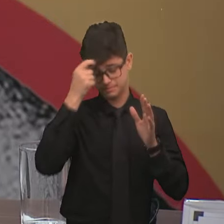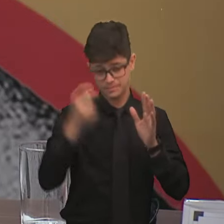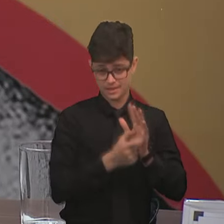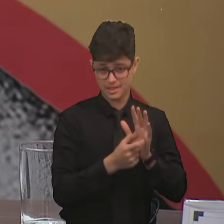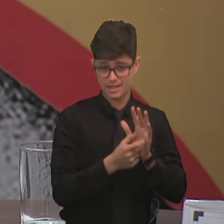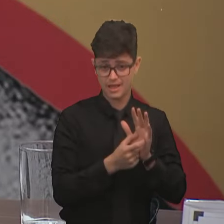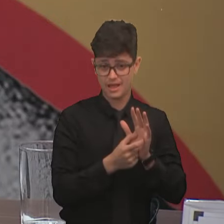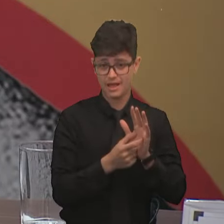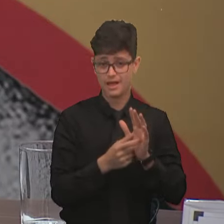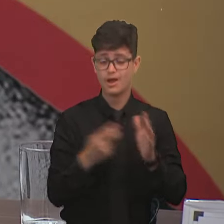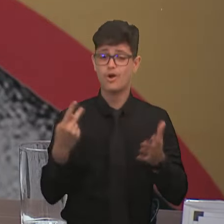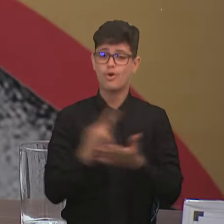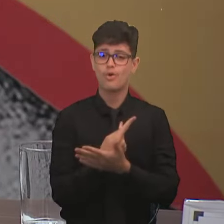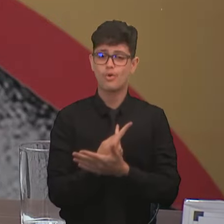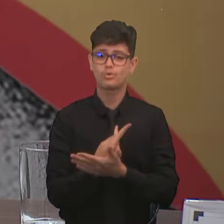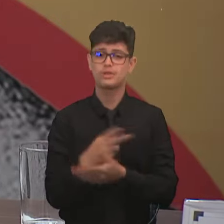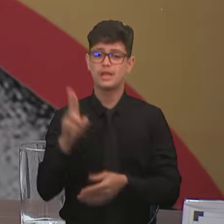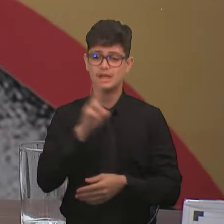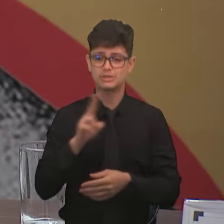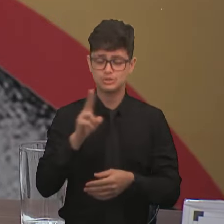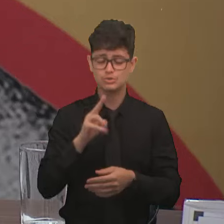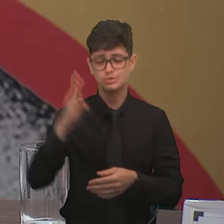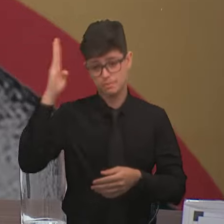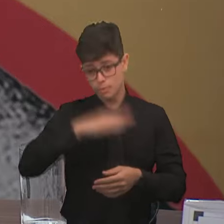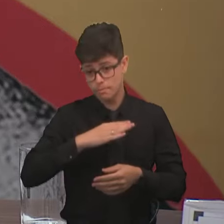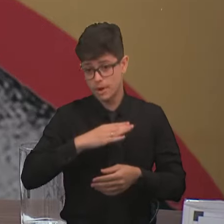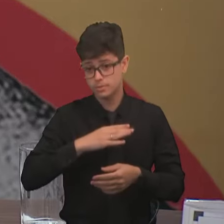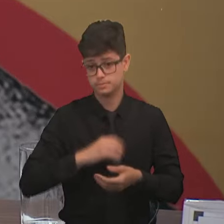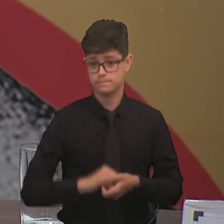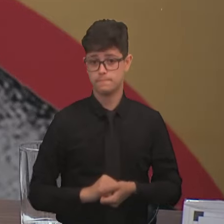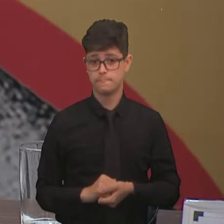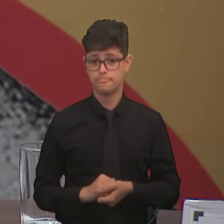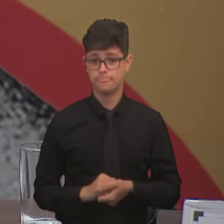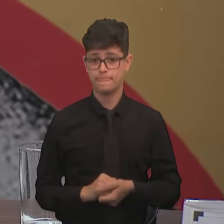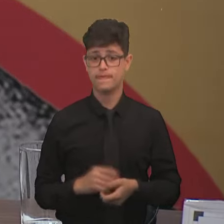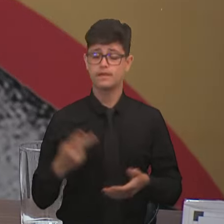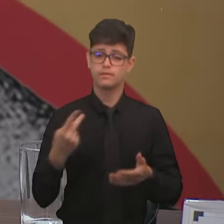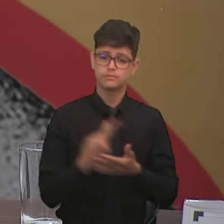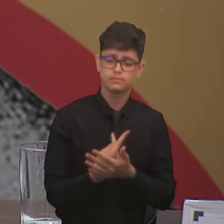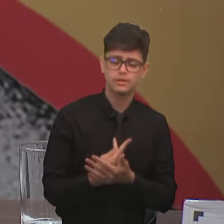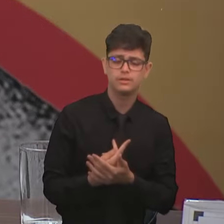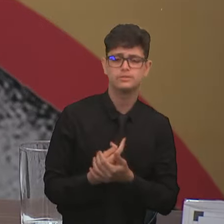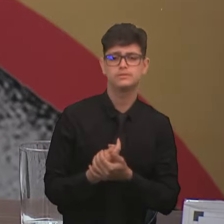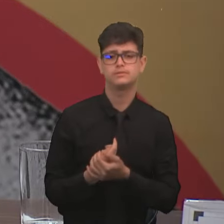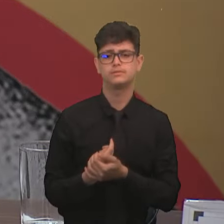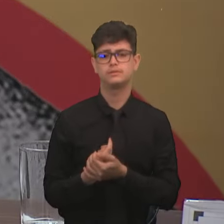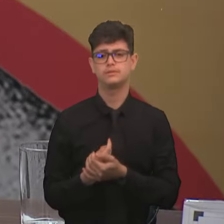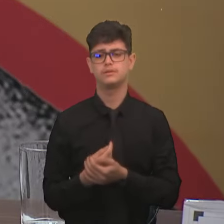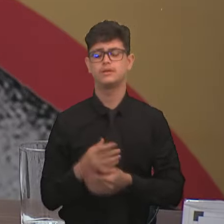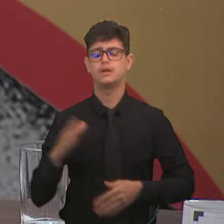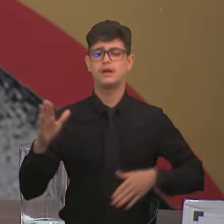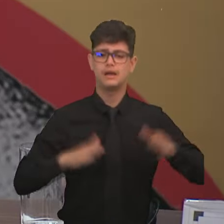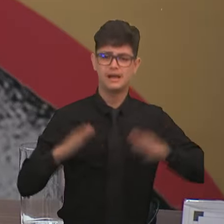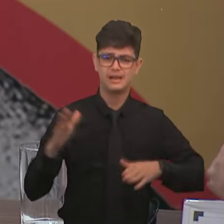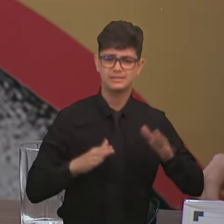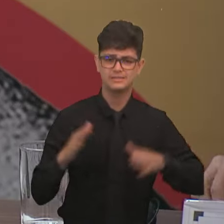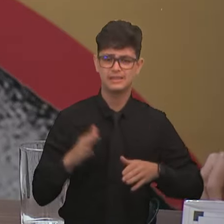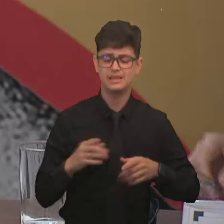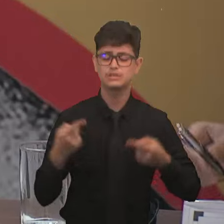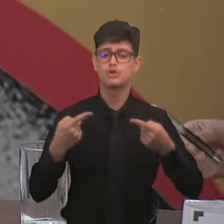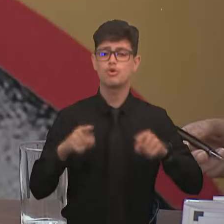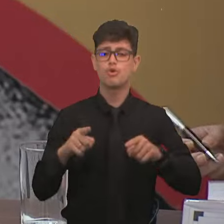decisión que afectan directamente la vida de las personas, como concesión de crédito, contratación de funcionarios